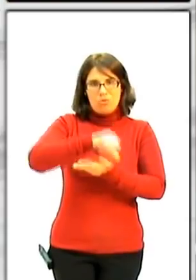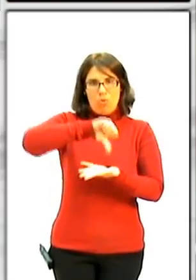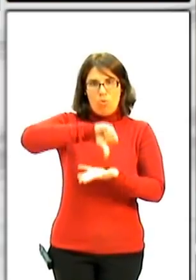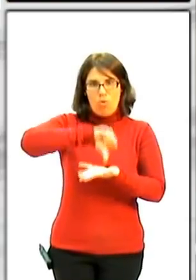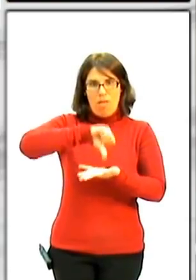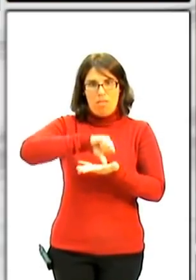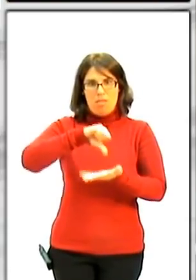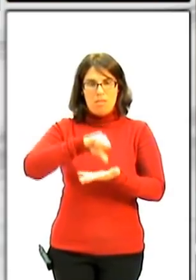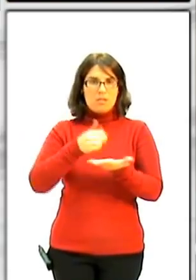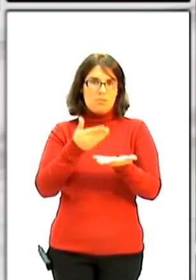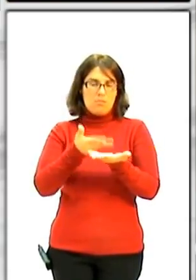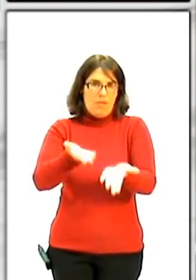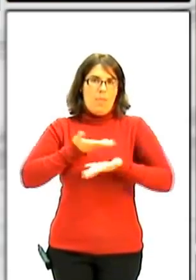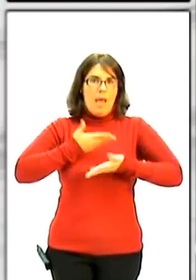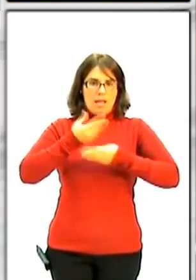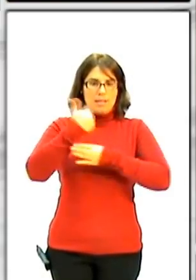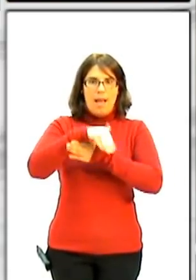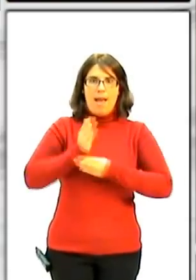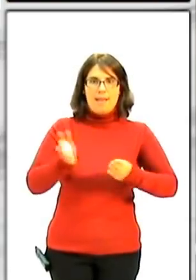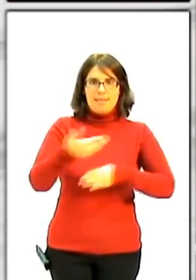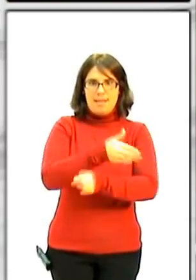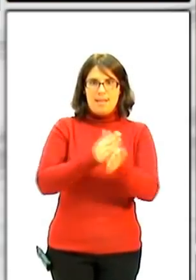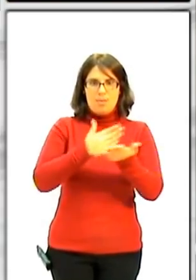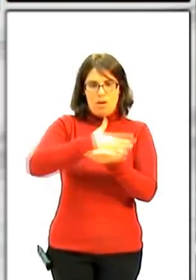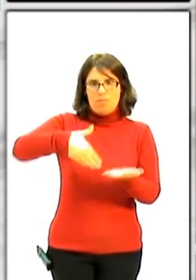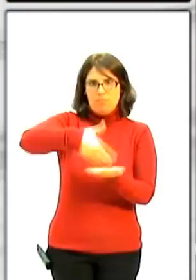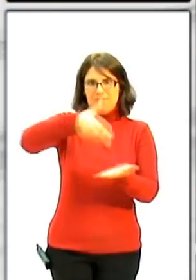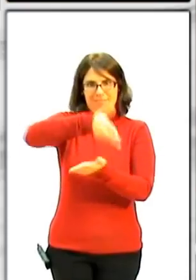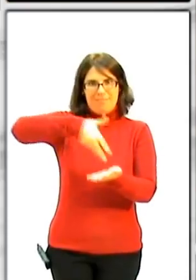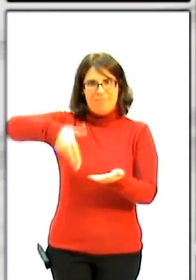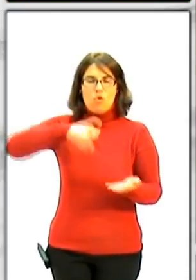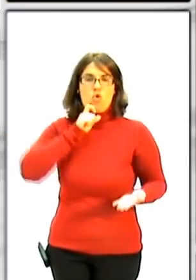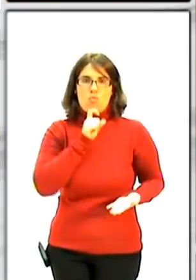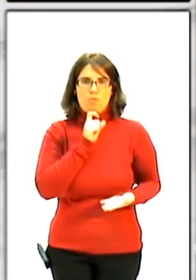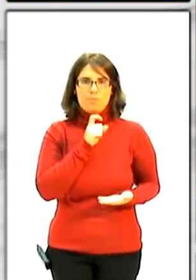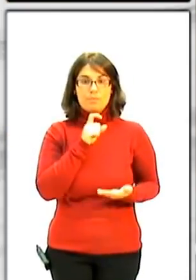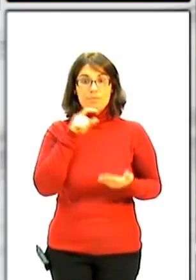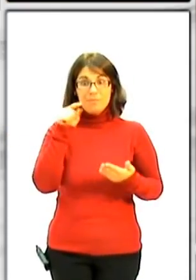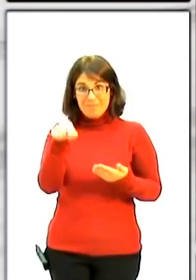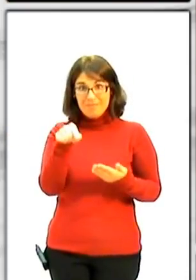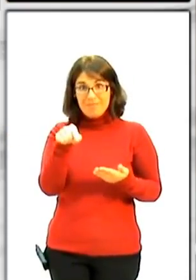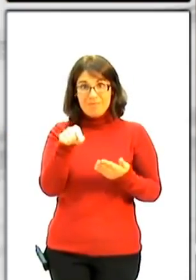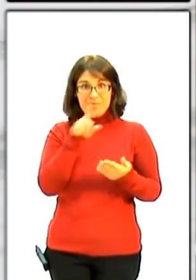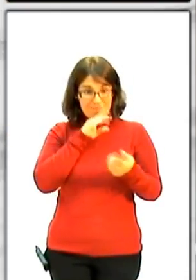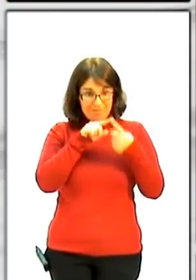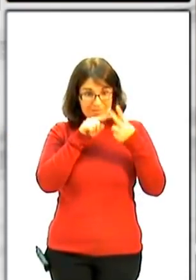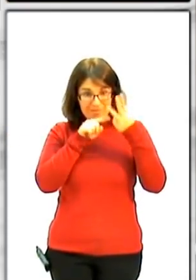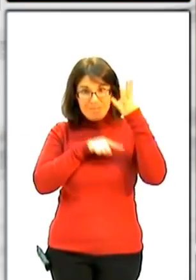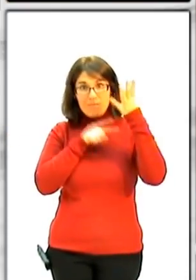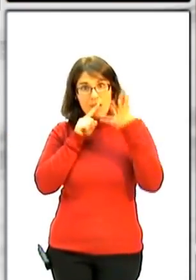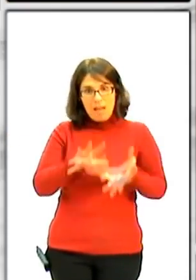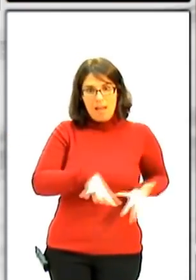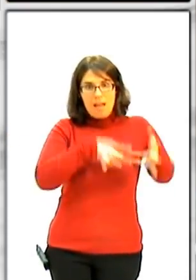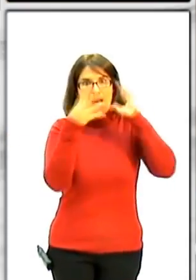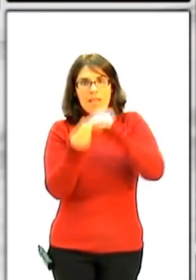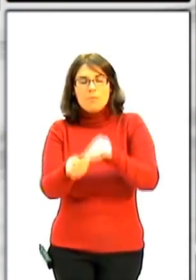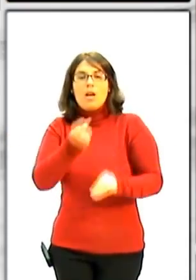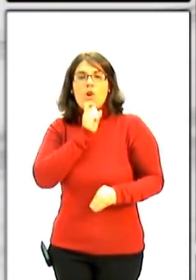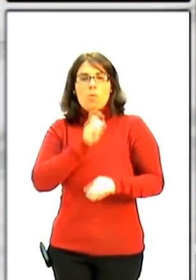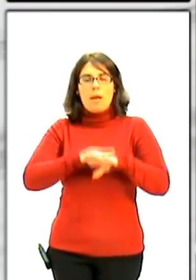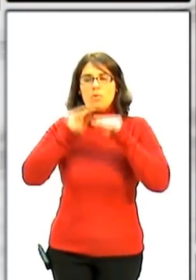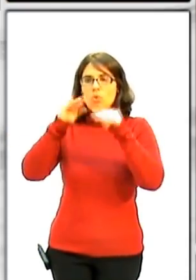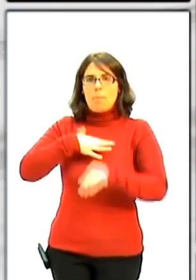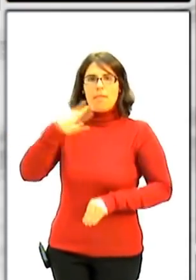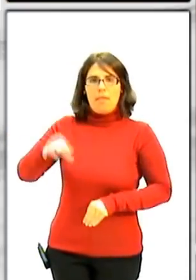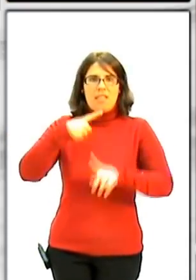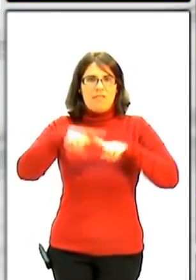del callejero. Pues cómo adaptamos esa información para que una persona con una capacidad diferenciada, bien